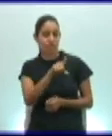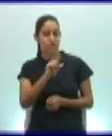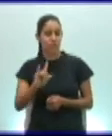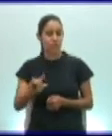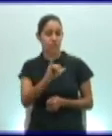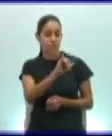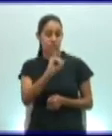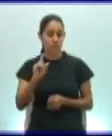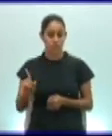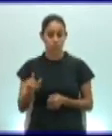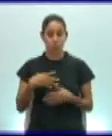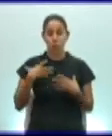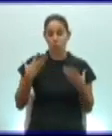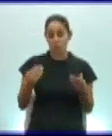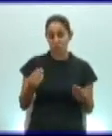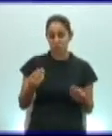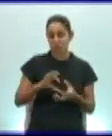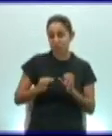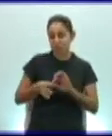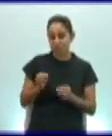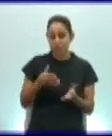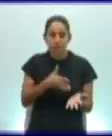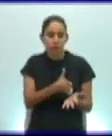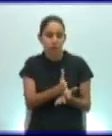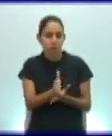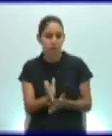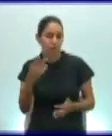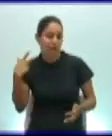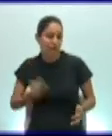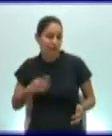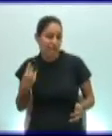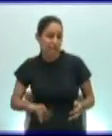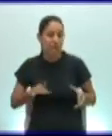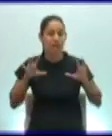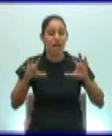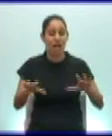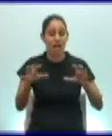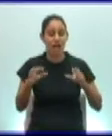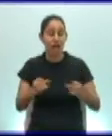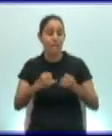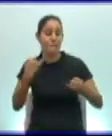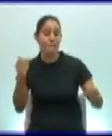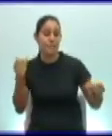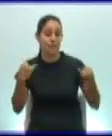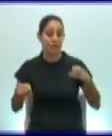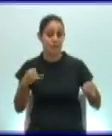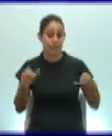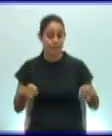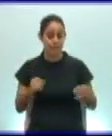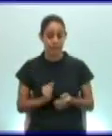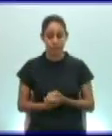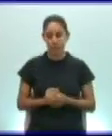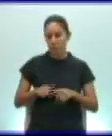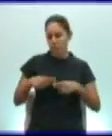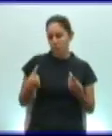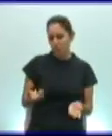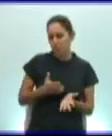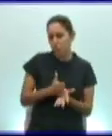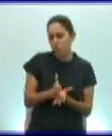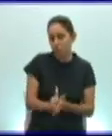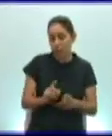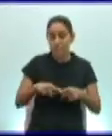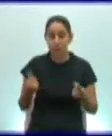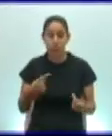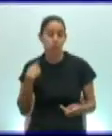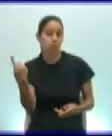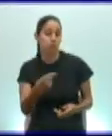como dice la temática, la continuidad de las agresiones del imperialismo. ¿Por qué continuidad? Porque nosotros en clases anteriores,